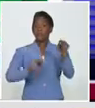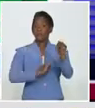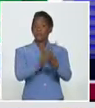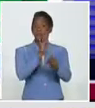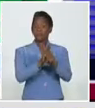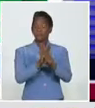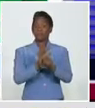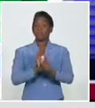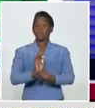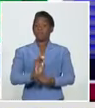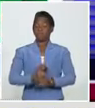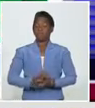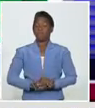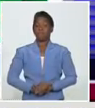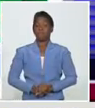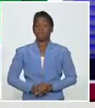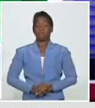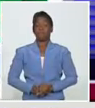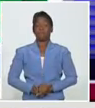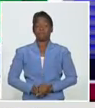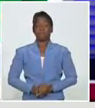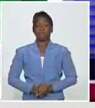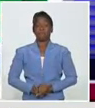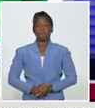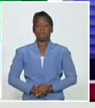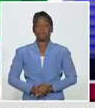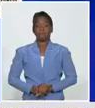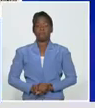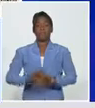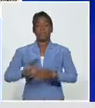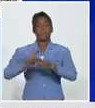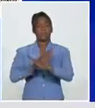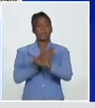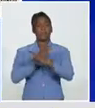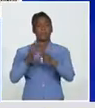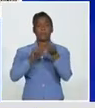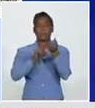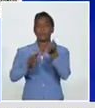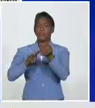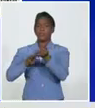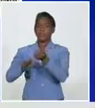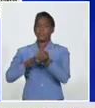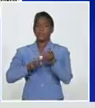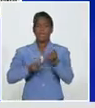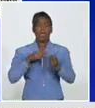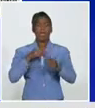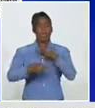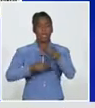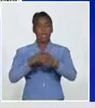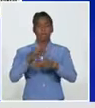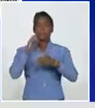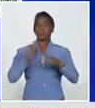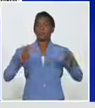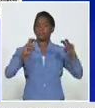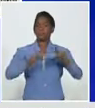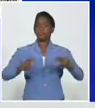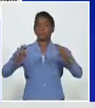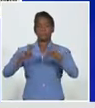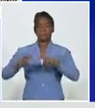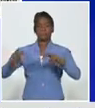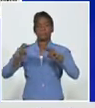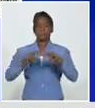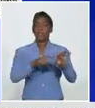COVID-19. Por provincia se procesan muestras de todas las provincias y el municipio